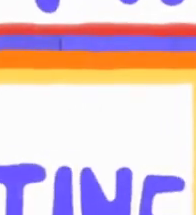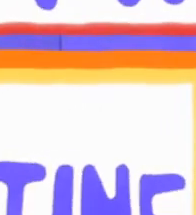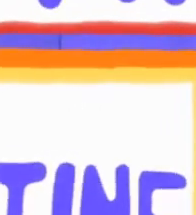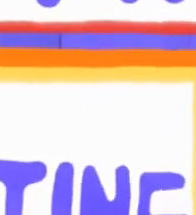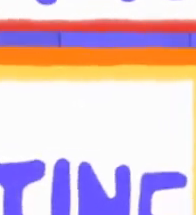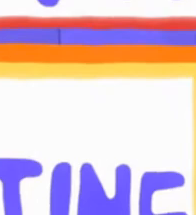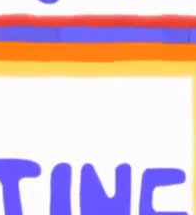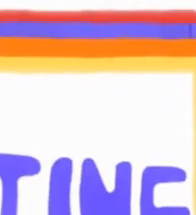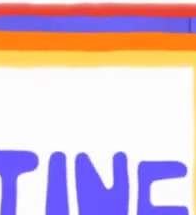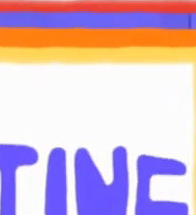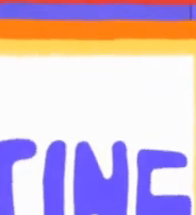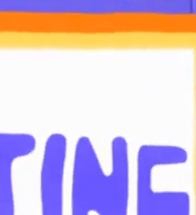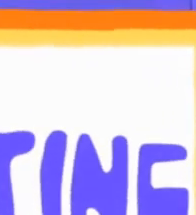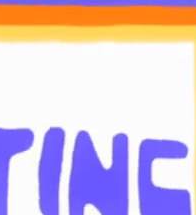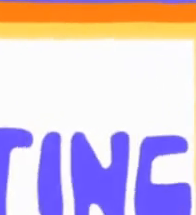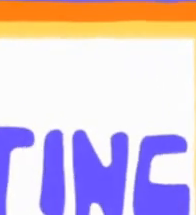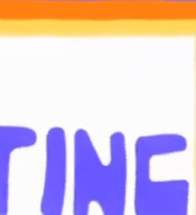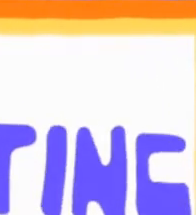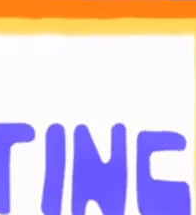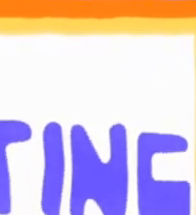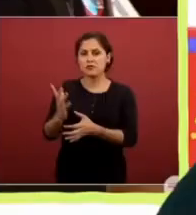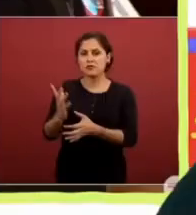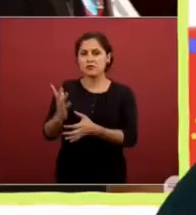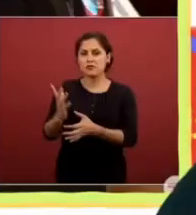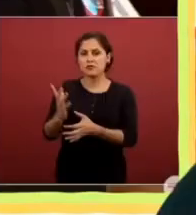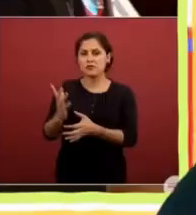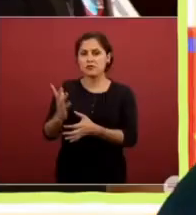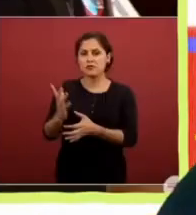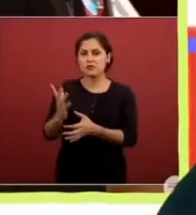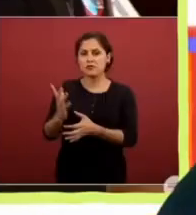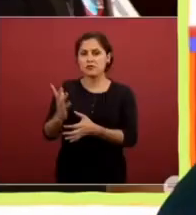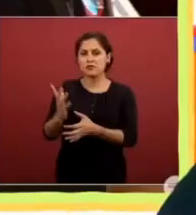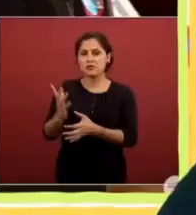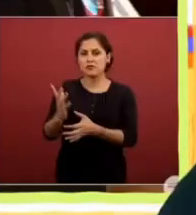con día escucharé.